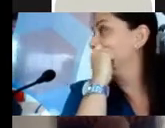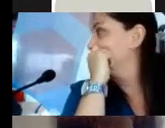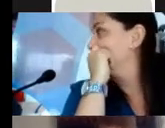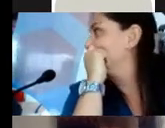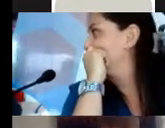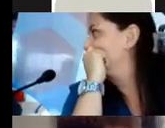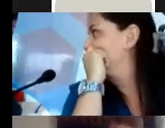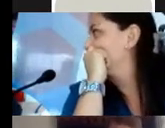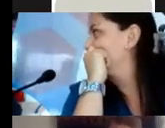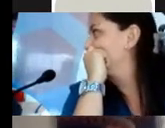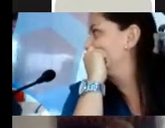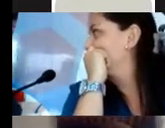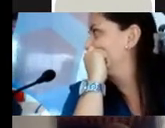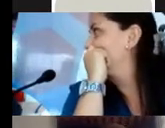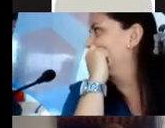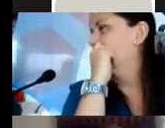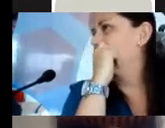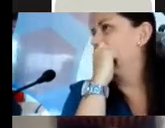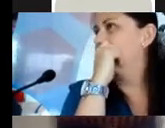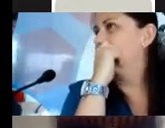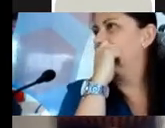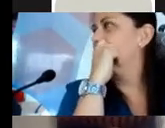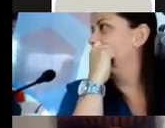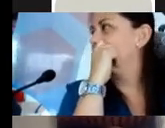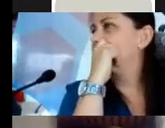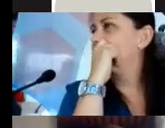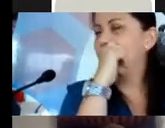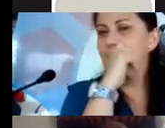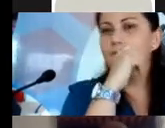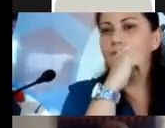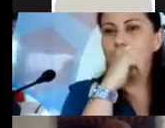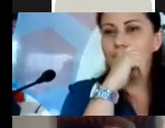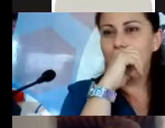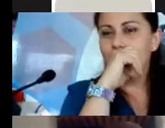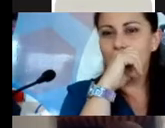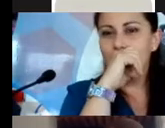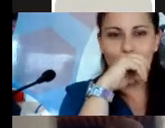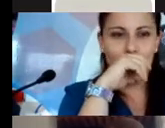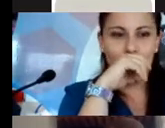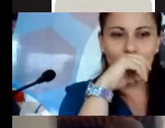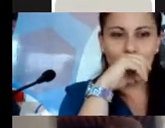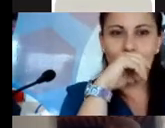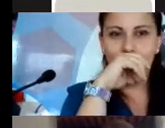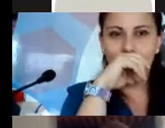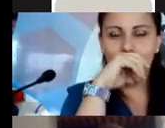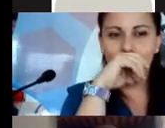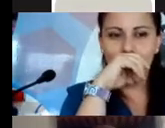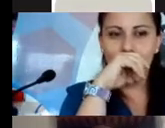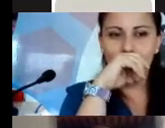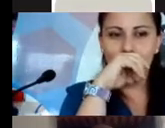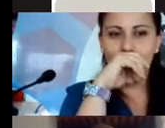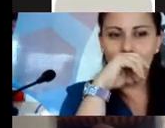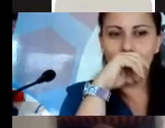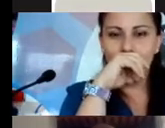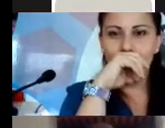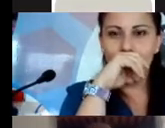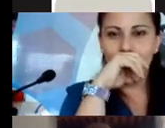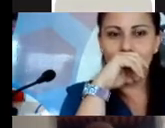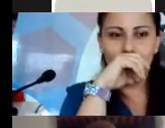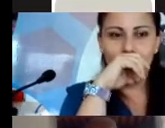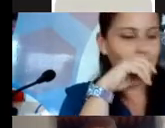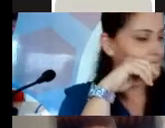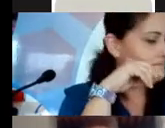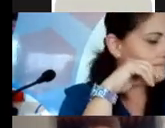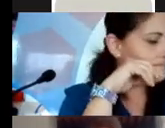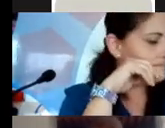poder aplicar fuerza sobre un velcro. Cuando aplico sobre este tipo de material, funciona bien. Ese plástico o material podría ser